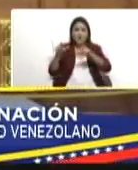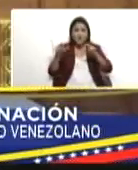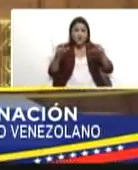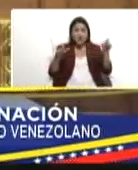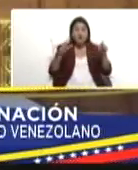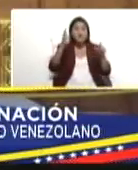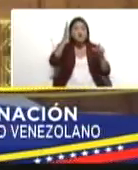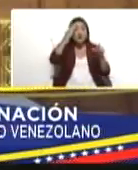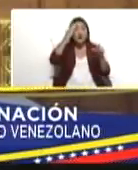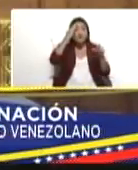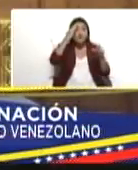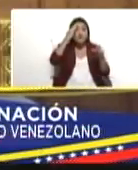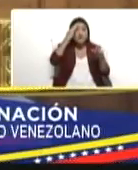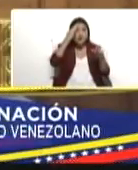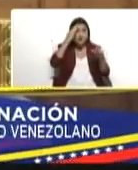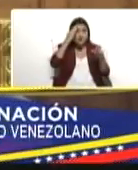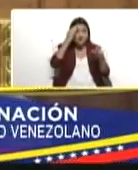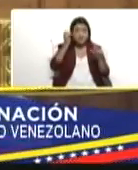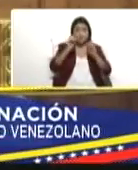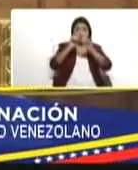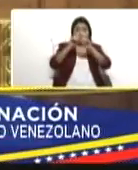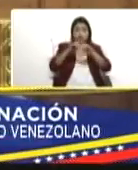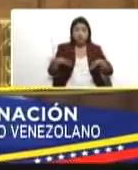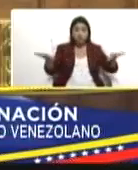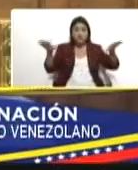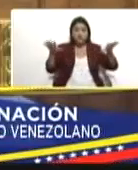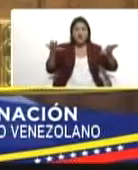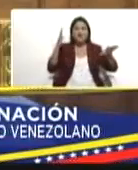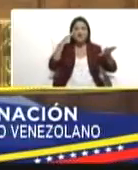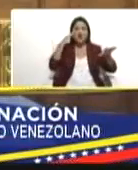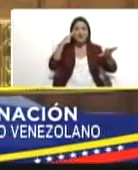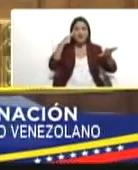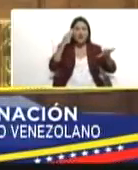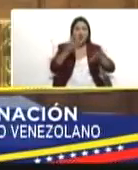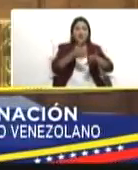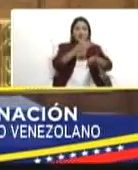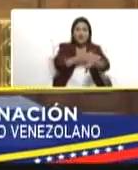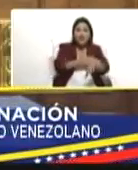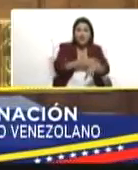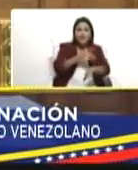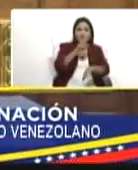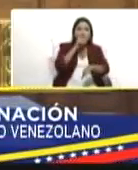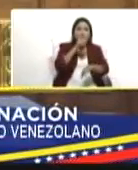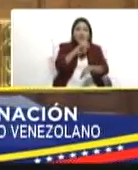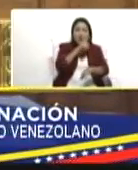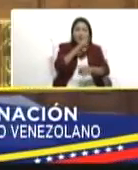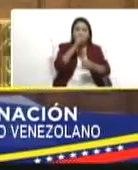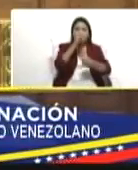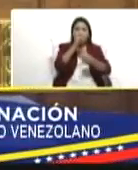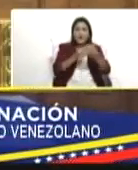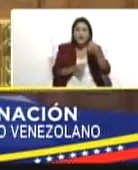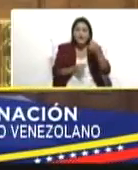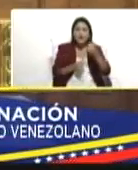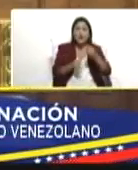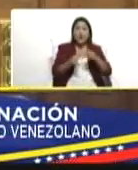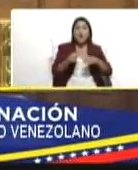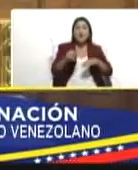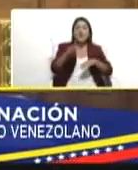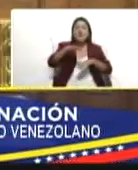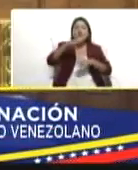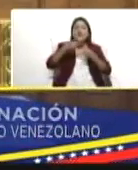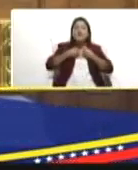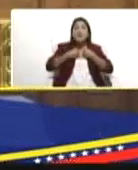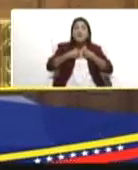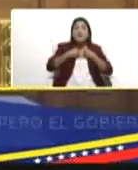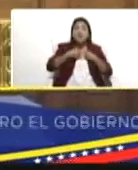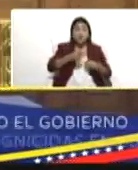cuando sacan un mensaje se la saben todas nombre y apellido y dirección los tenemos de ellos